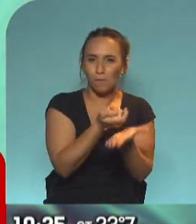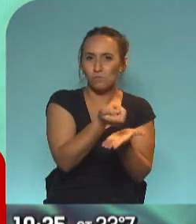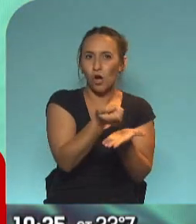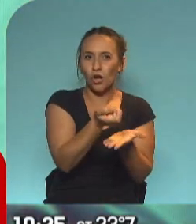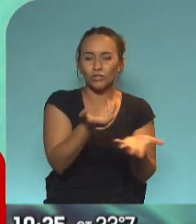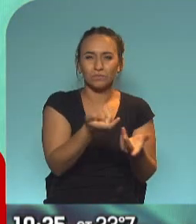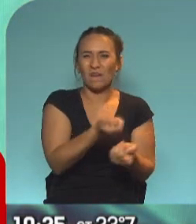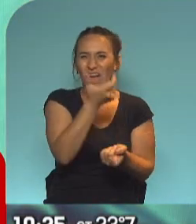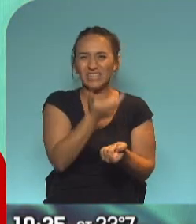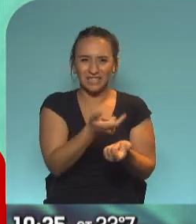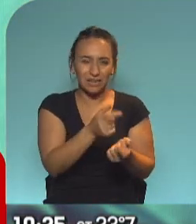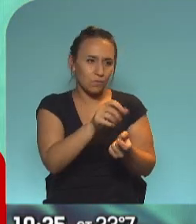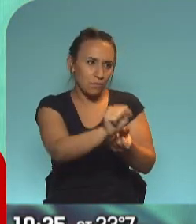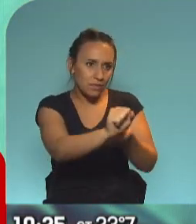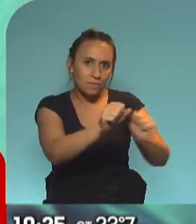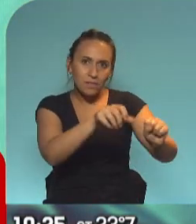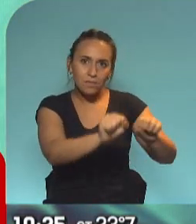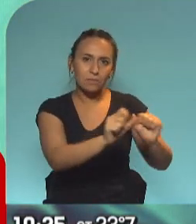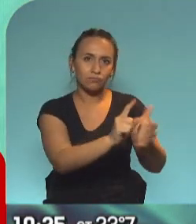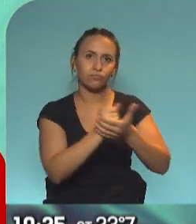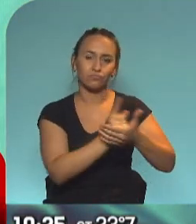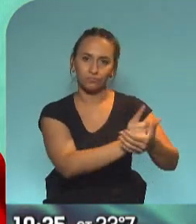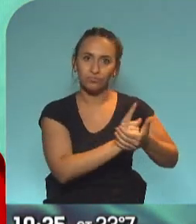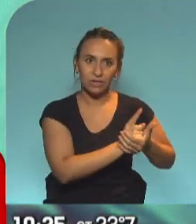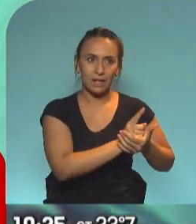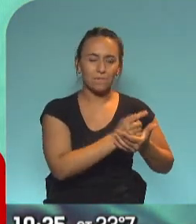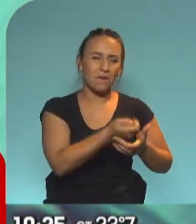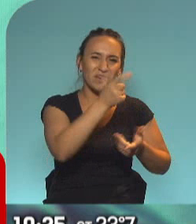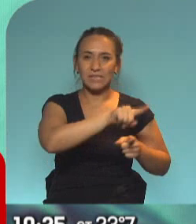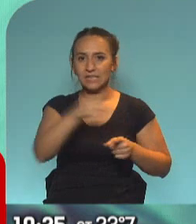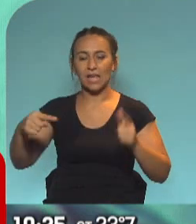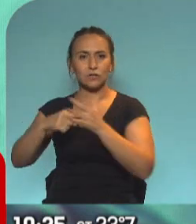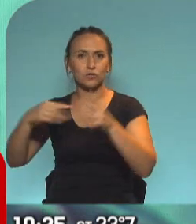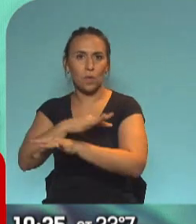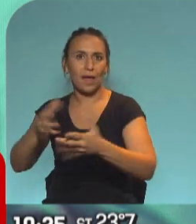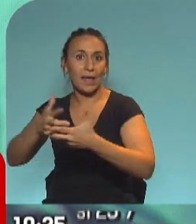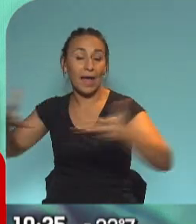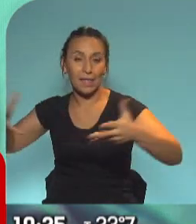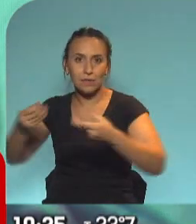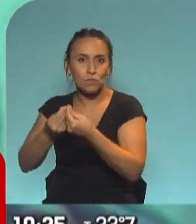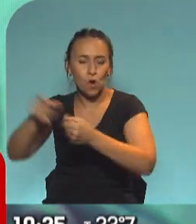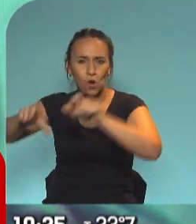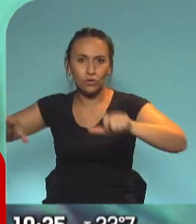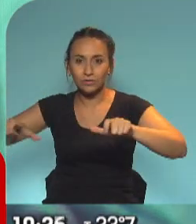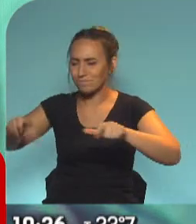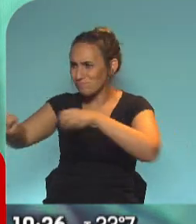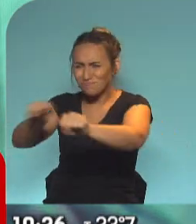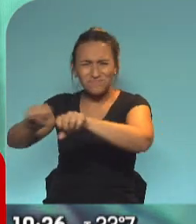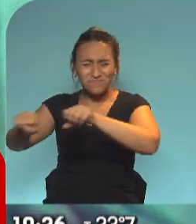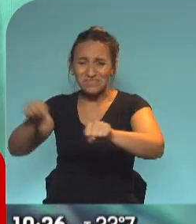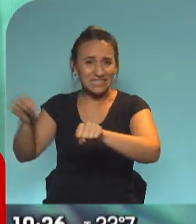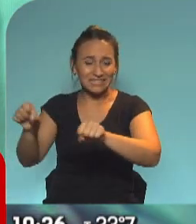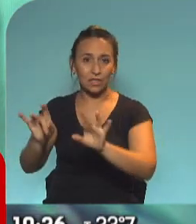que en una gran capital o en una gran ciudad. ¿Es así? ¿Eso es lo que se busca cuando se cierra determinada ciudad, determinado